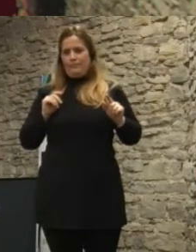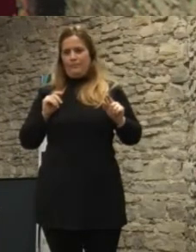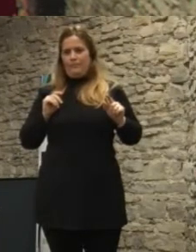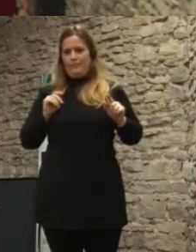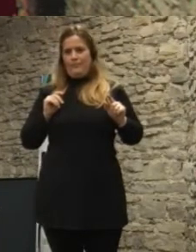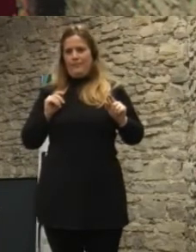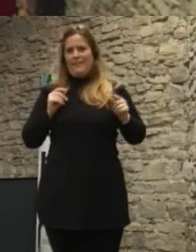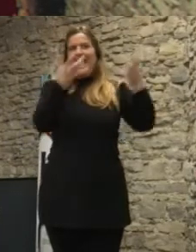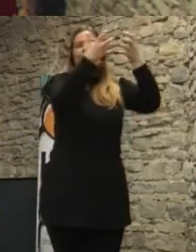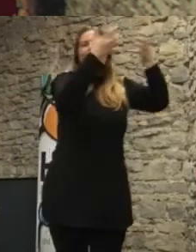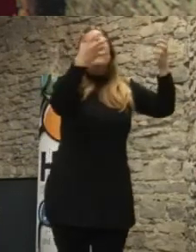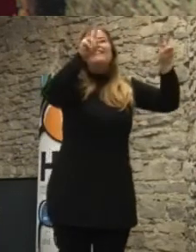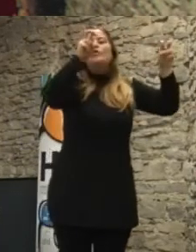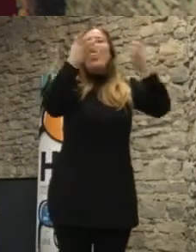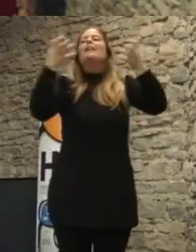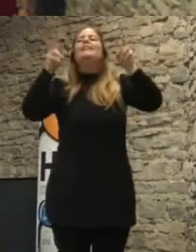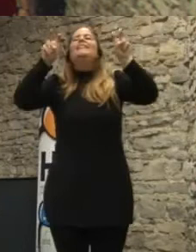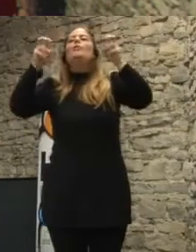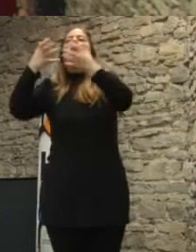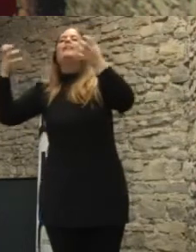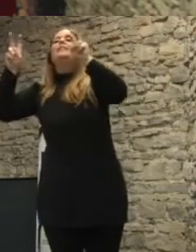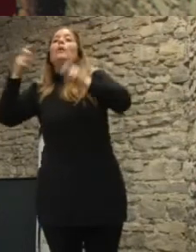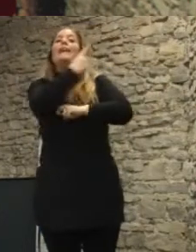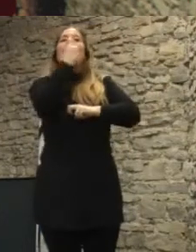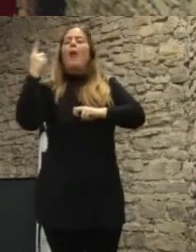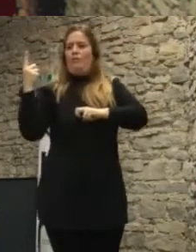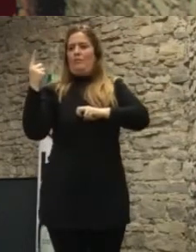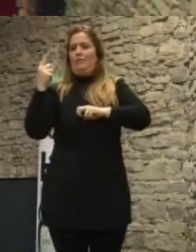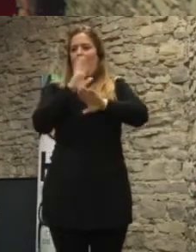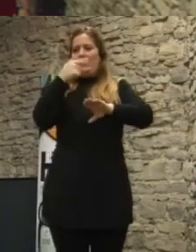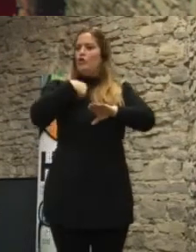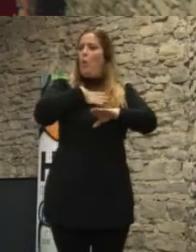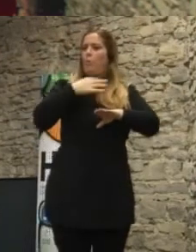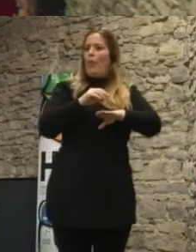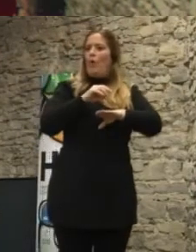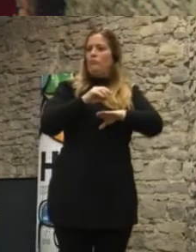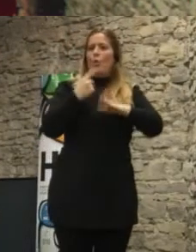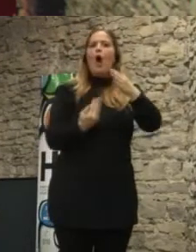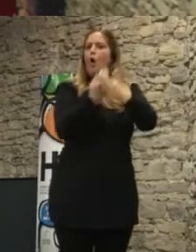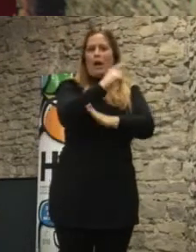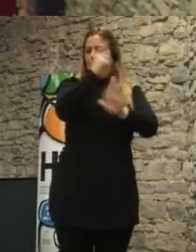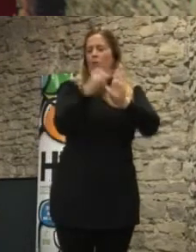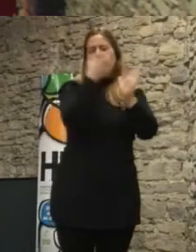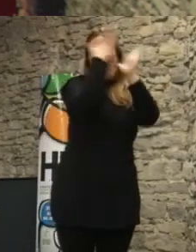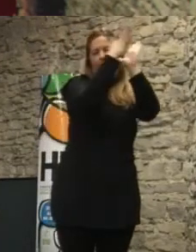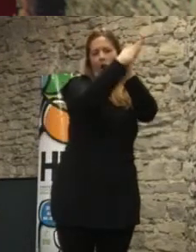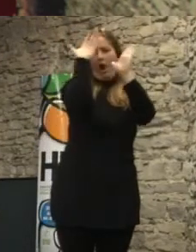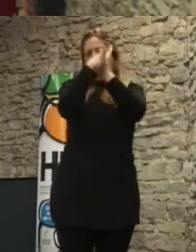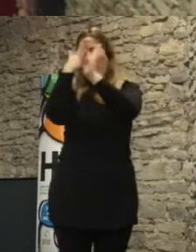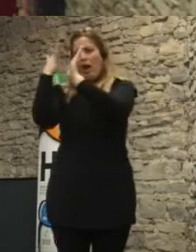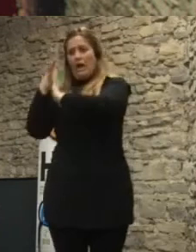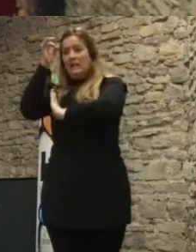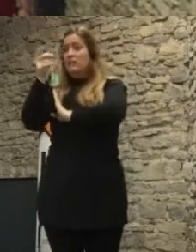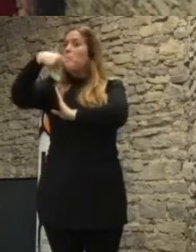estos titulares daría para una sesión, ¿eh? Por lo tanto, solamente los anunciamos. Luego, si tenéis interés en tirar del hilo de alguno,